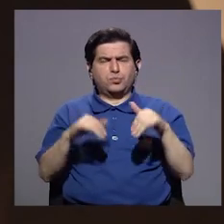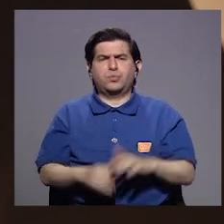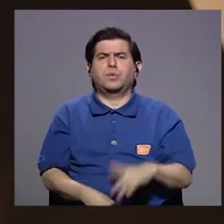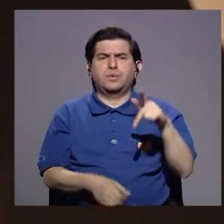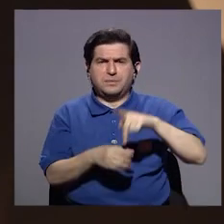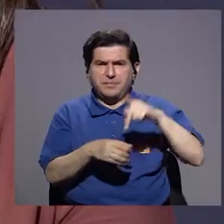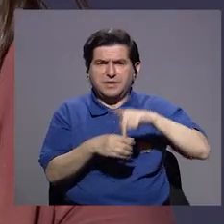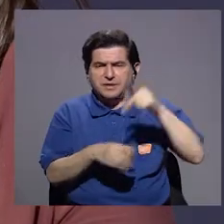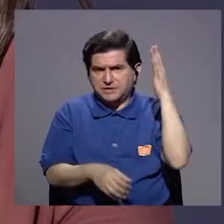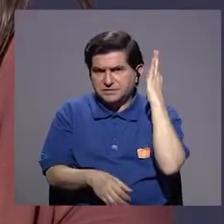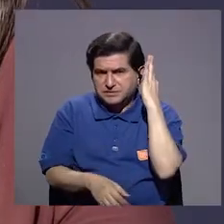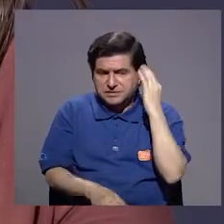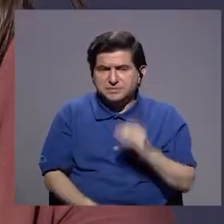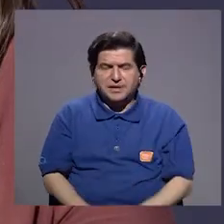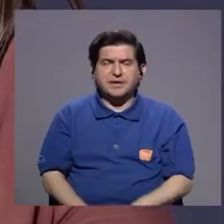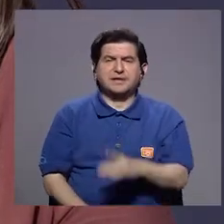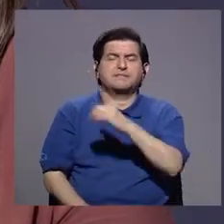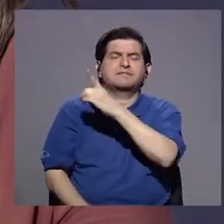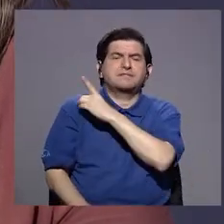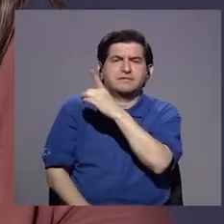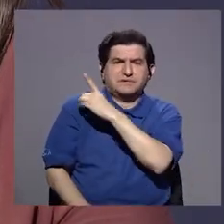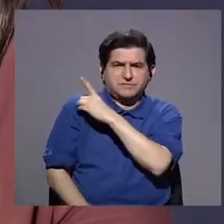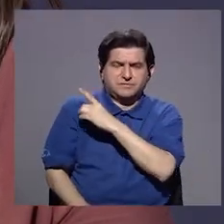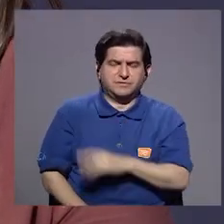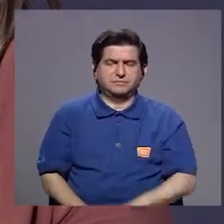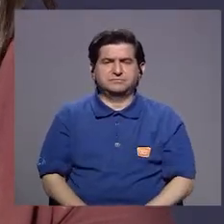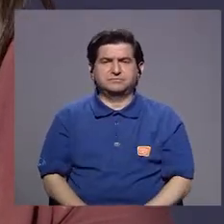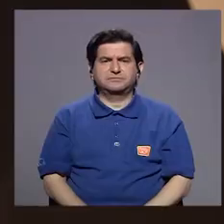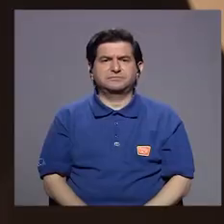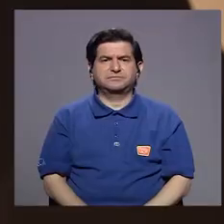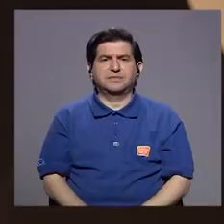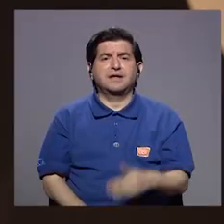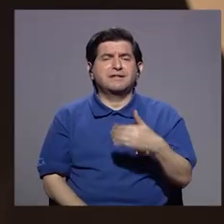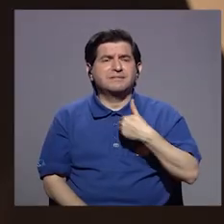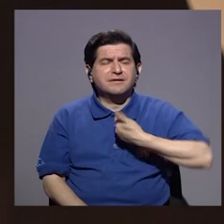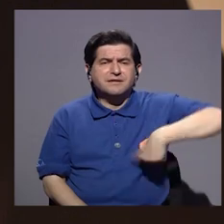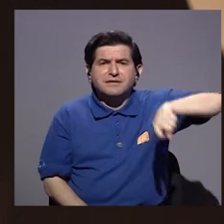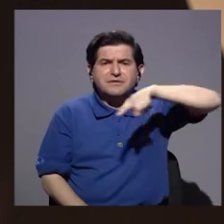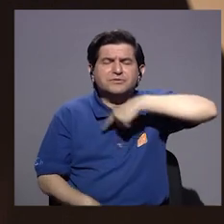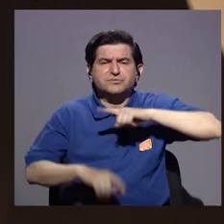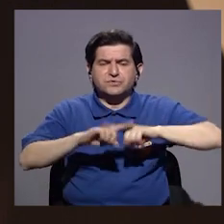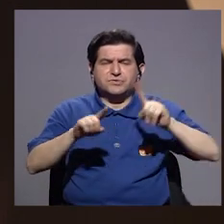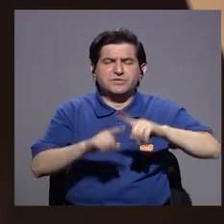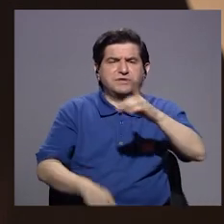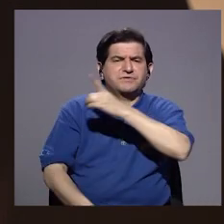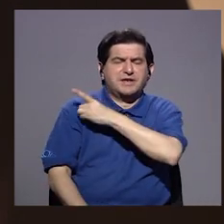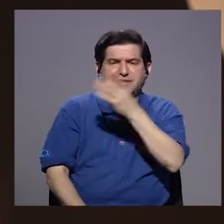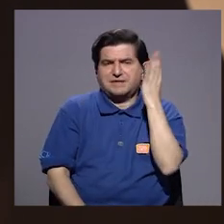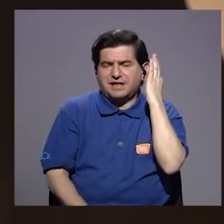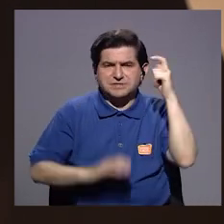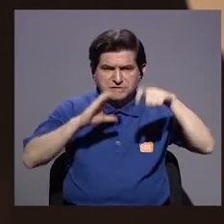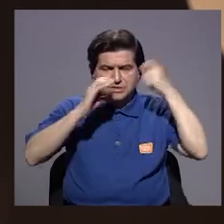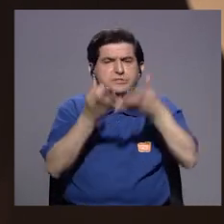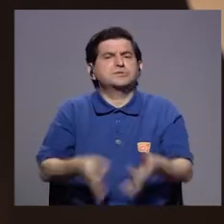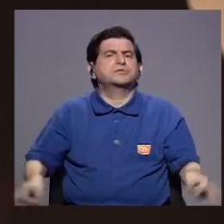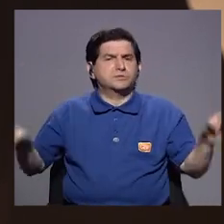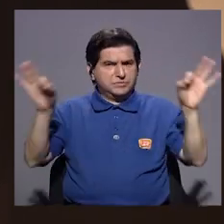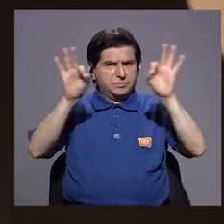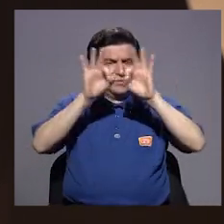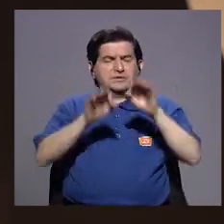participación de las mujeres en dirección. Tenemos varias directoras de cine que muy notables,